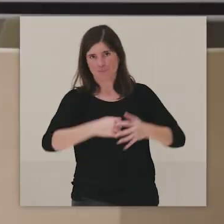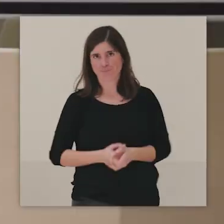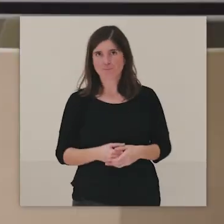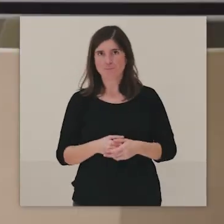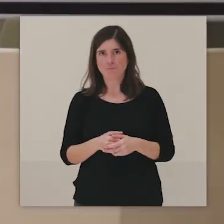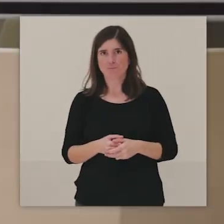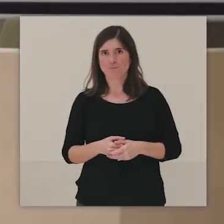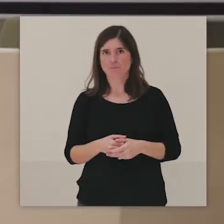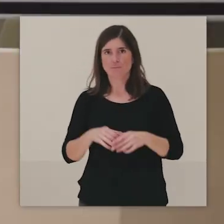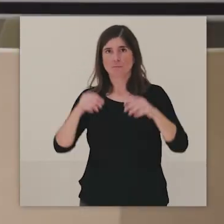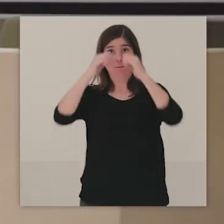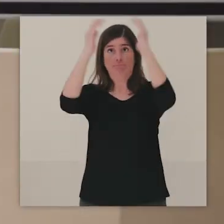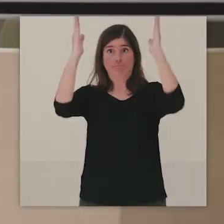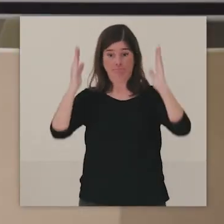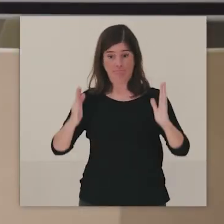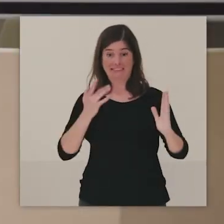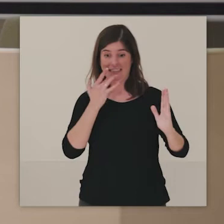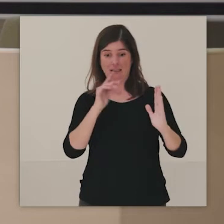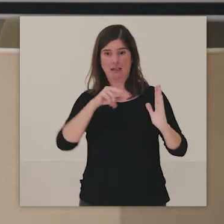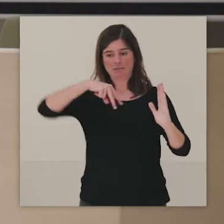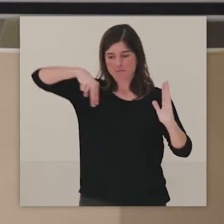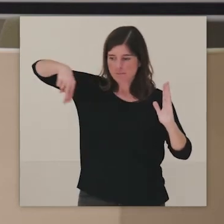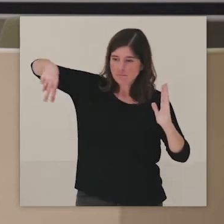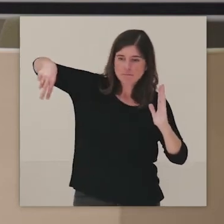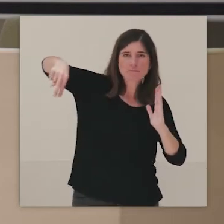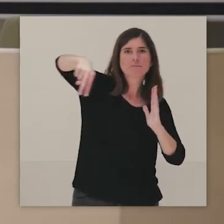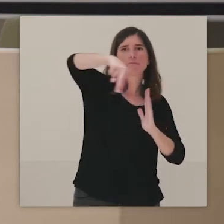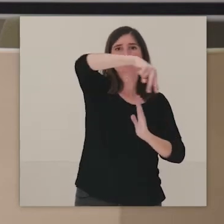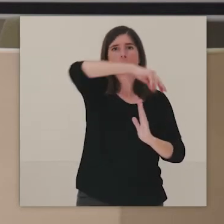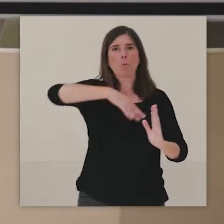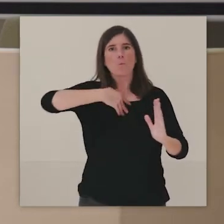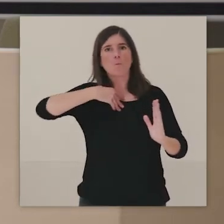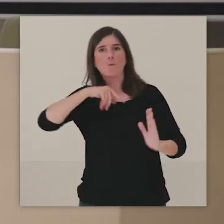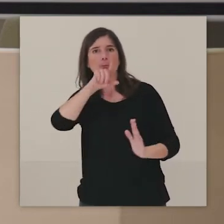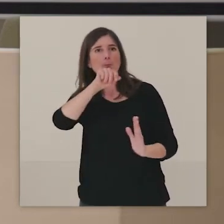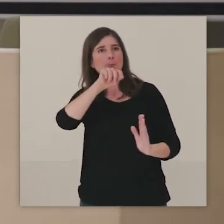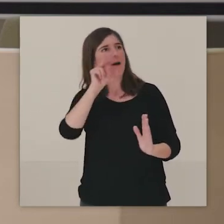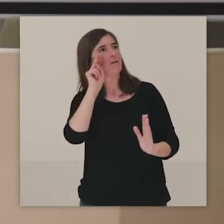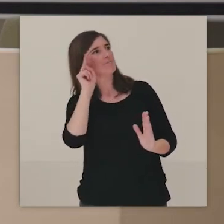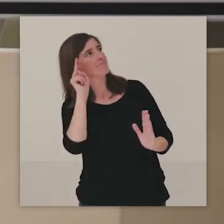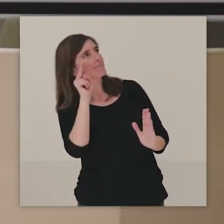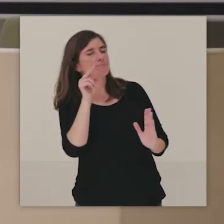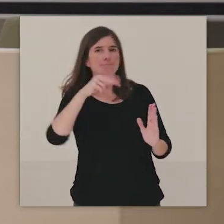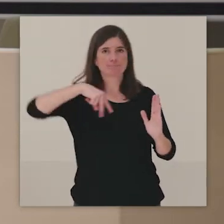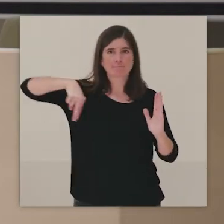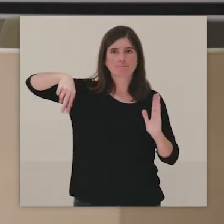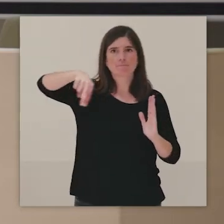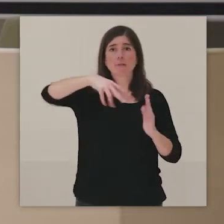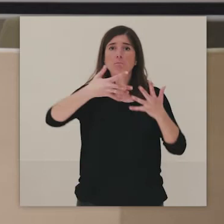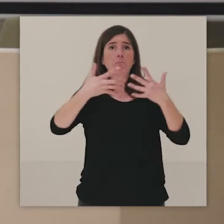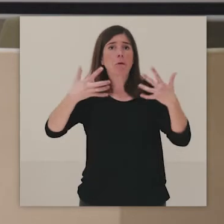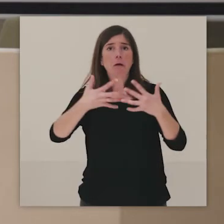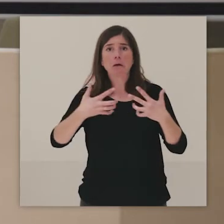Vitrina de 360 grados, puedes dar la vuelta, puedes ver perfectamente todas las aves que se están comentando. Y el texto